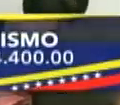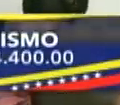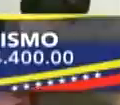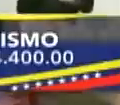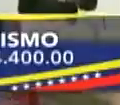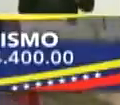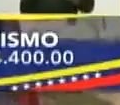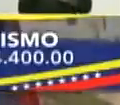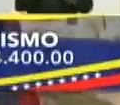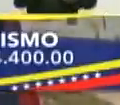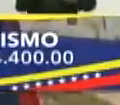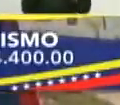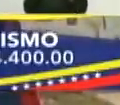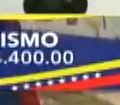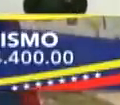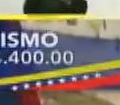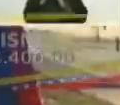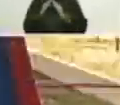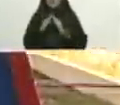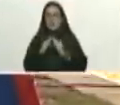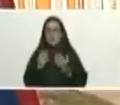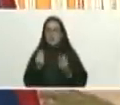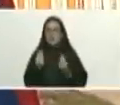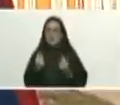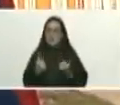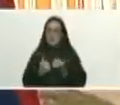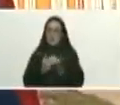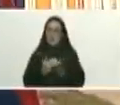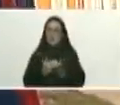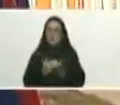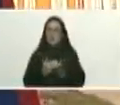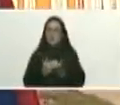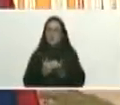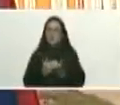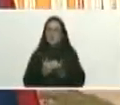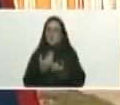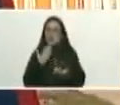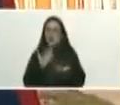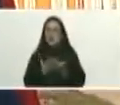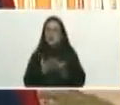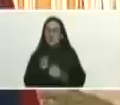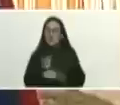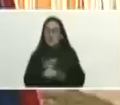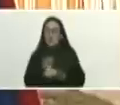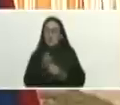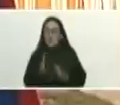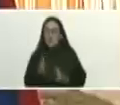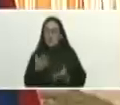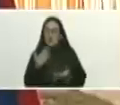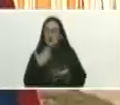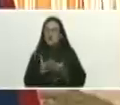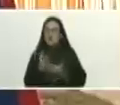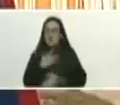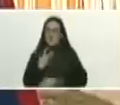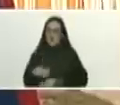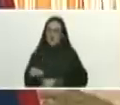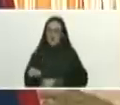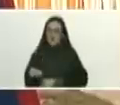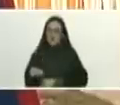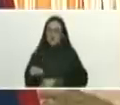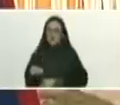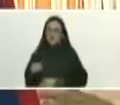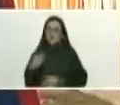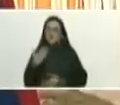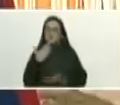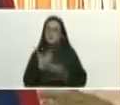tenemos nuestra vivienda digna y bueno, mucho apoyo de la gobernadora, de nuestro presidente y nuestro